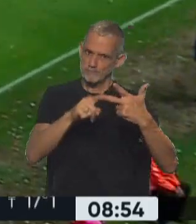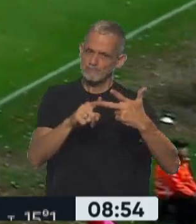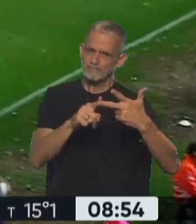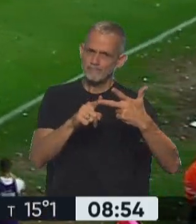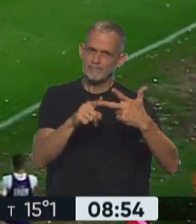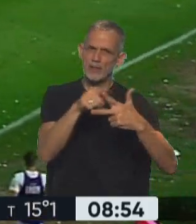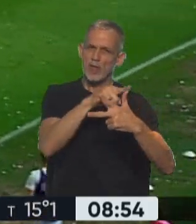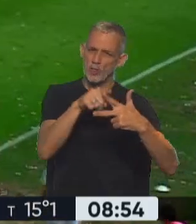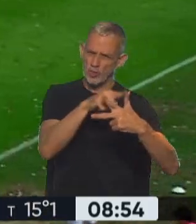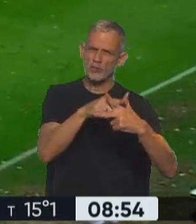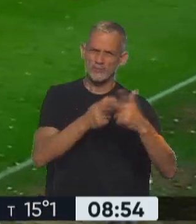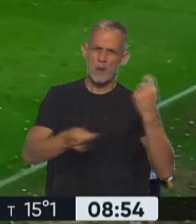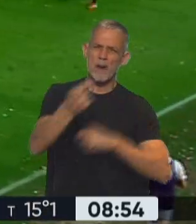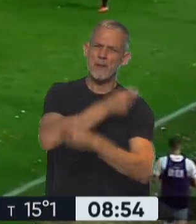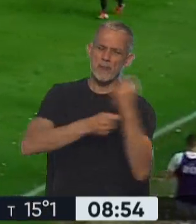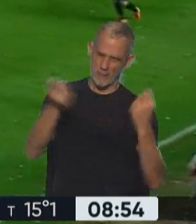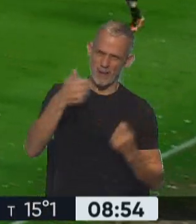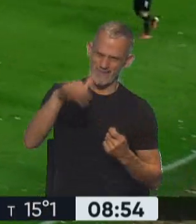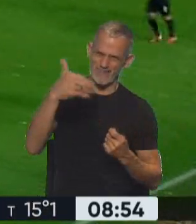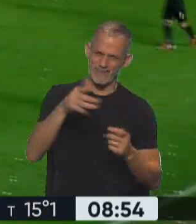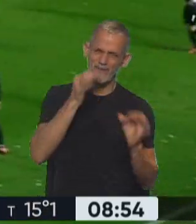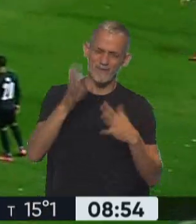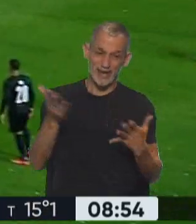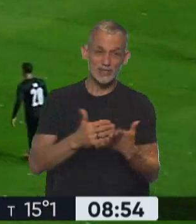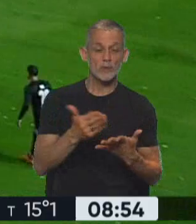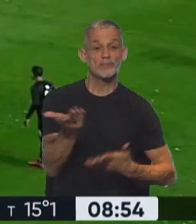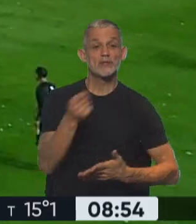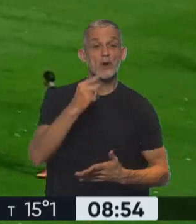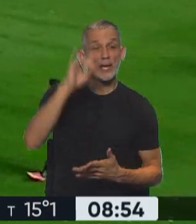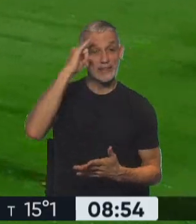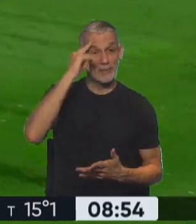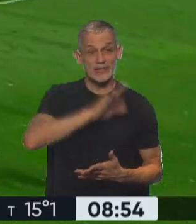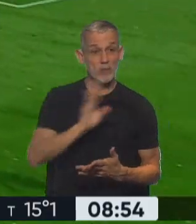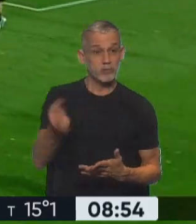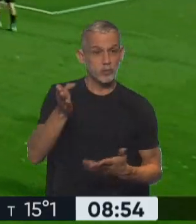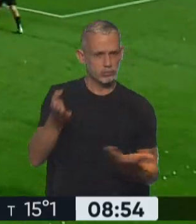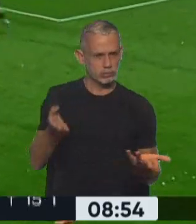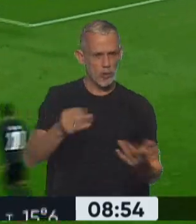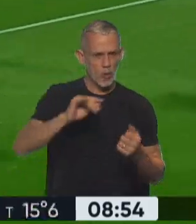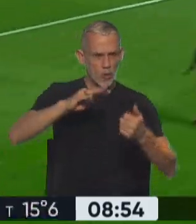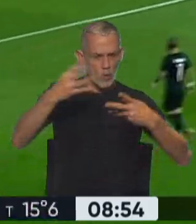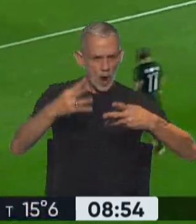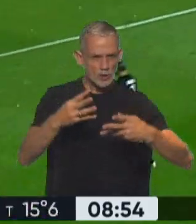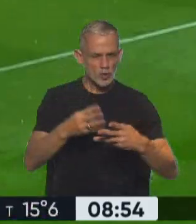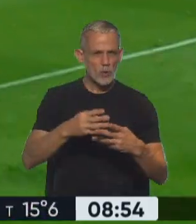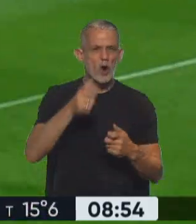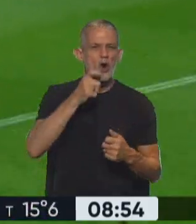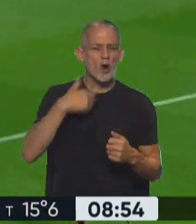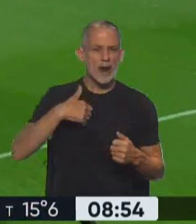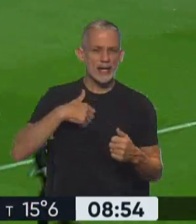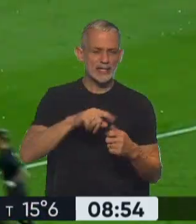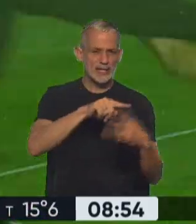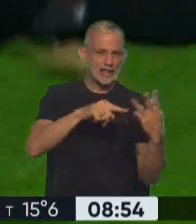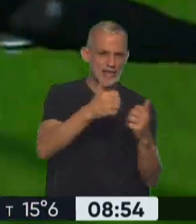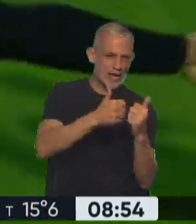dos futbolistas del mercado de pases de los más codiciados. La victoria del Rojo de Avellaneda. Cuarto partido, incluyendo Copa Argentina. 3 de